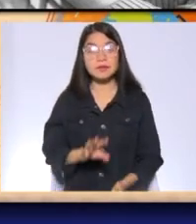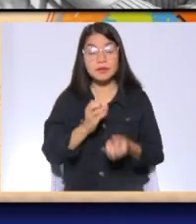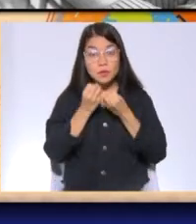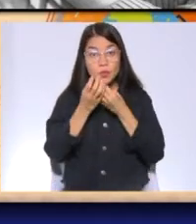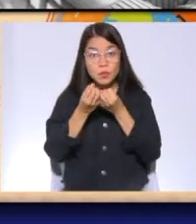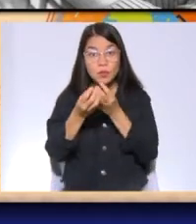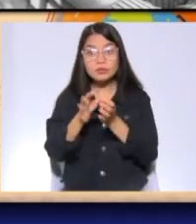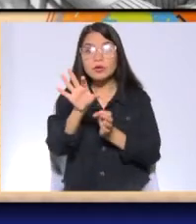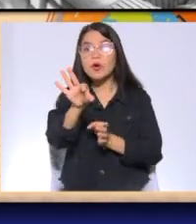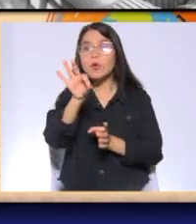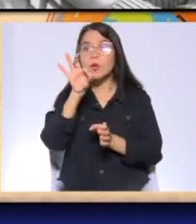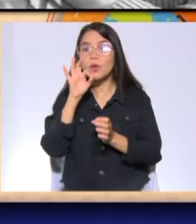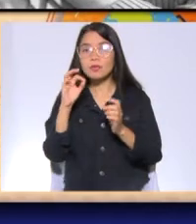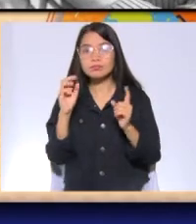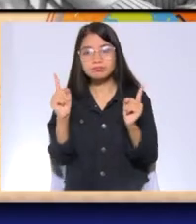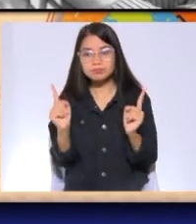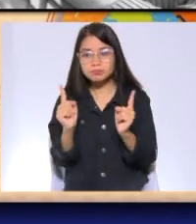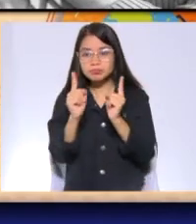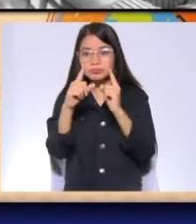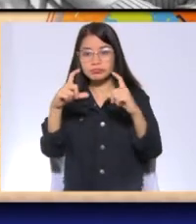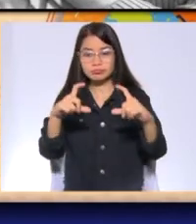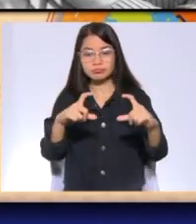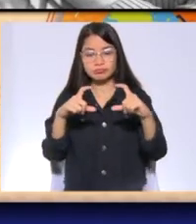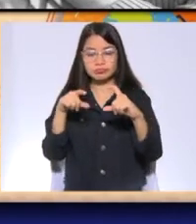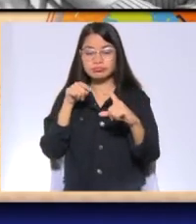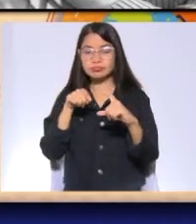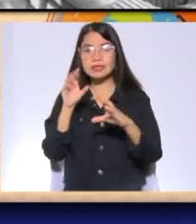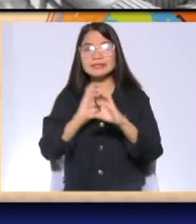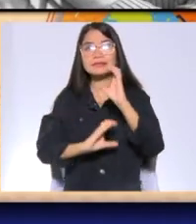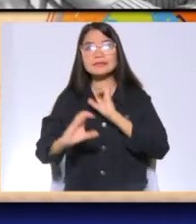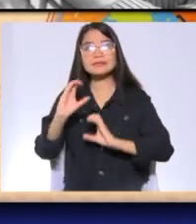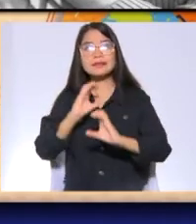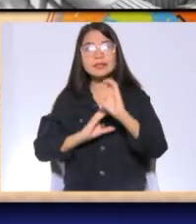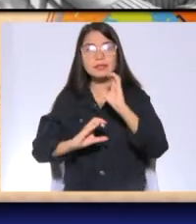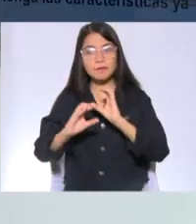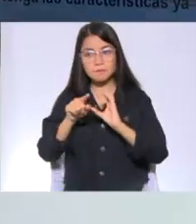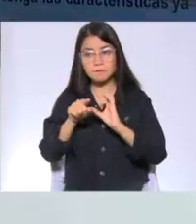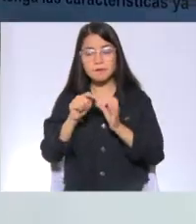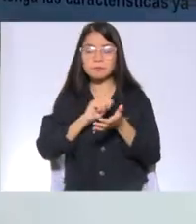científico. Y elabore a partir de él un texto de estas características.